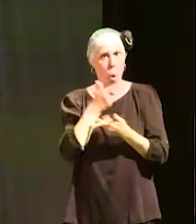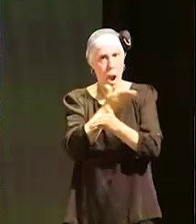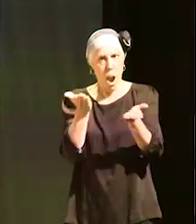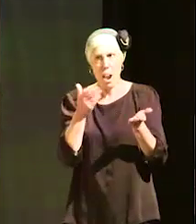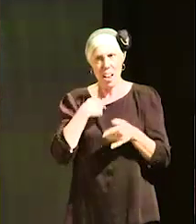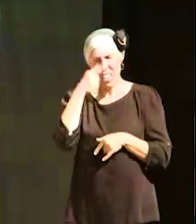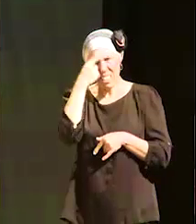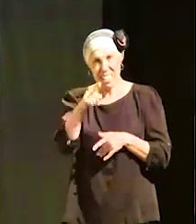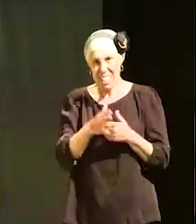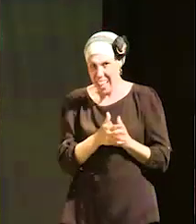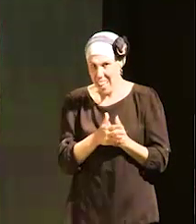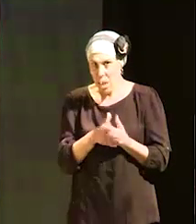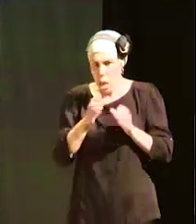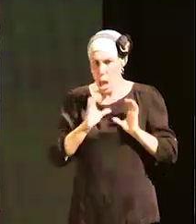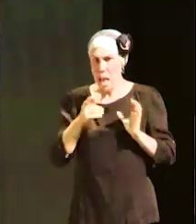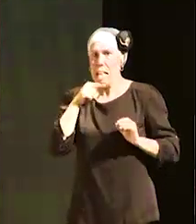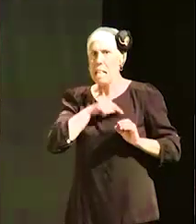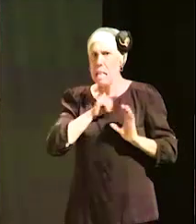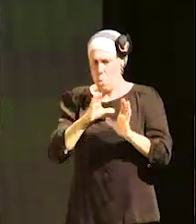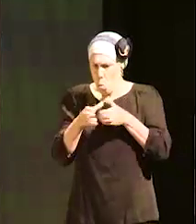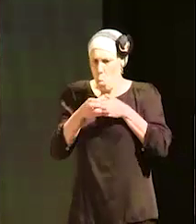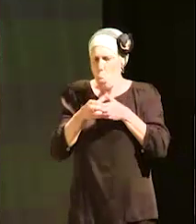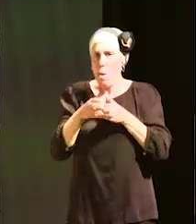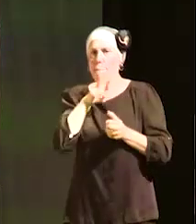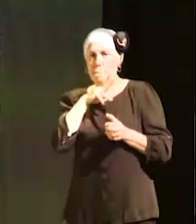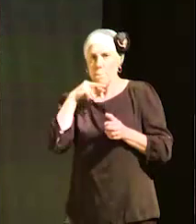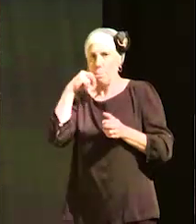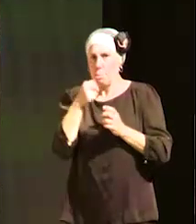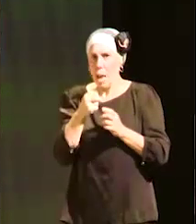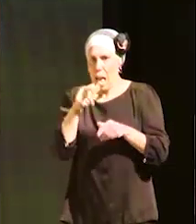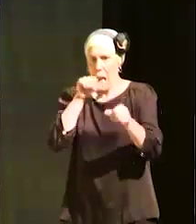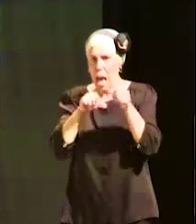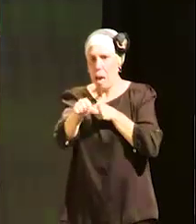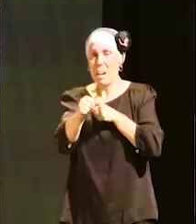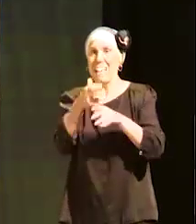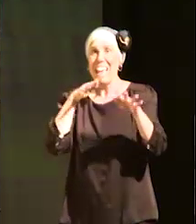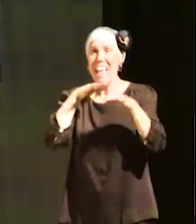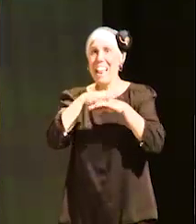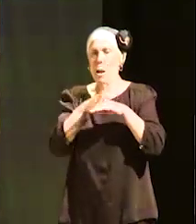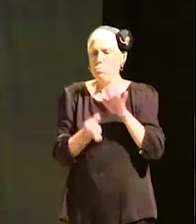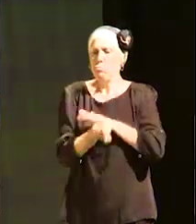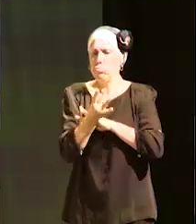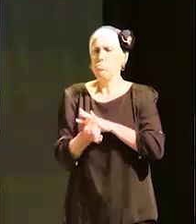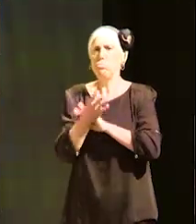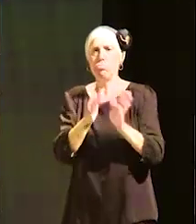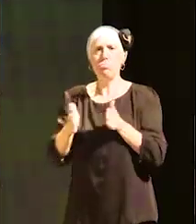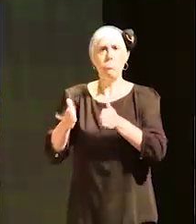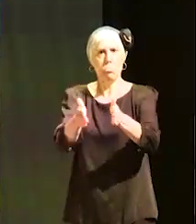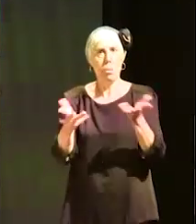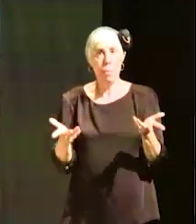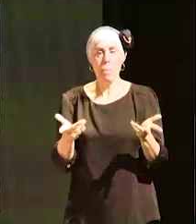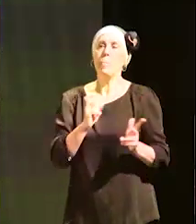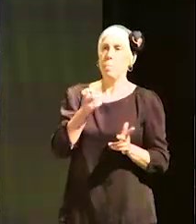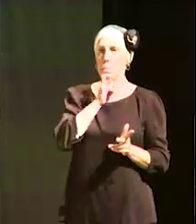y reorganizarse a partir de ese tejido que ya existe pues es quizá un camino pero es muy difícil es muy